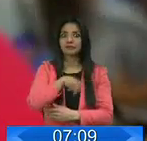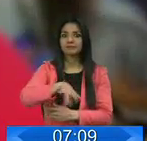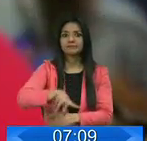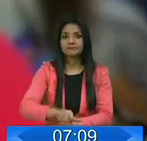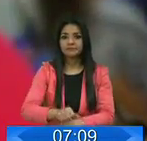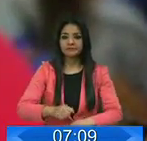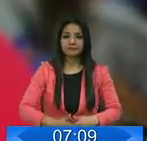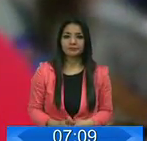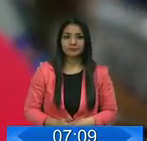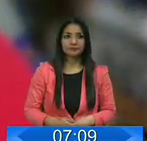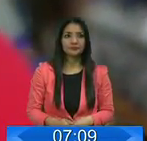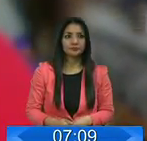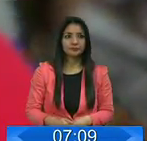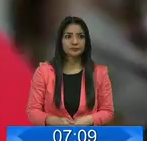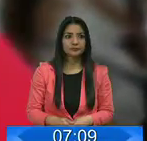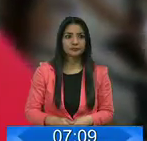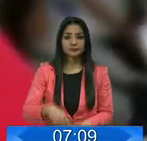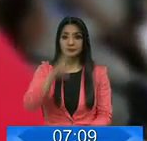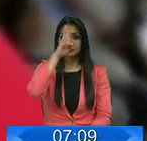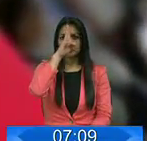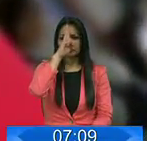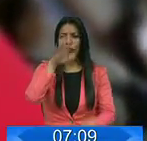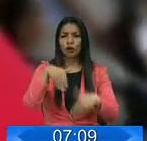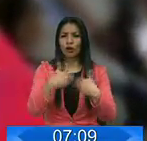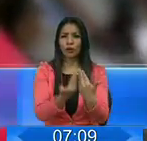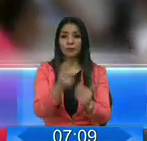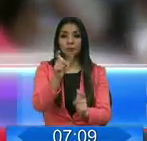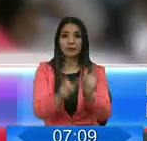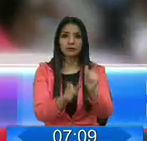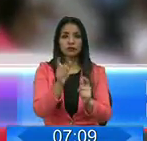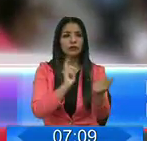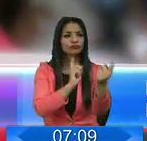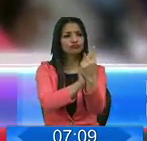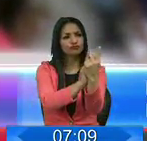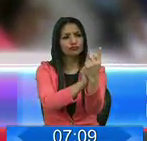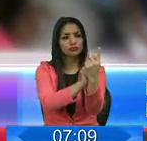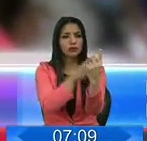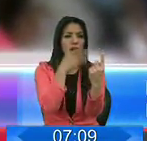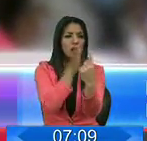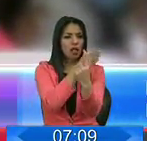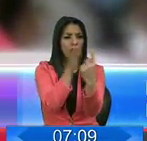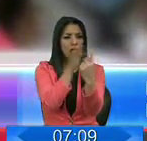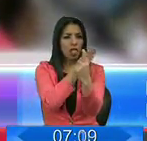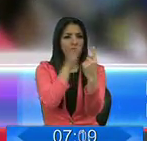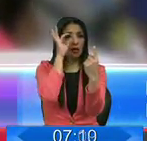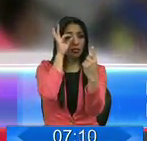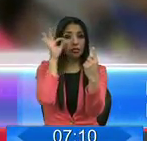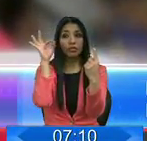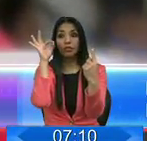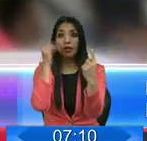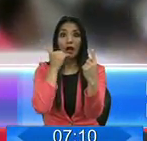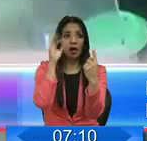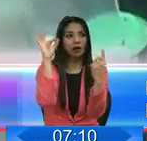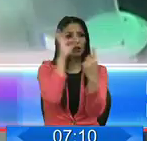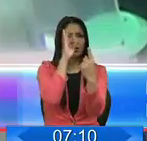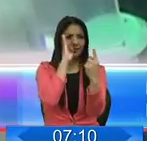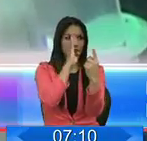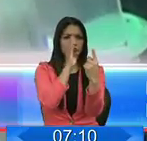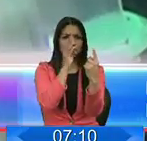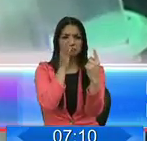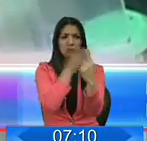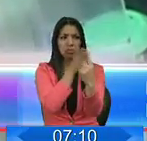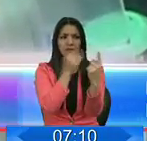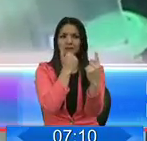El truco está en captar toda la atención del dependiente para que no tenga ninguna posibilidad de advertir